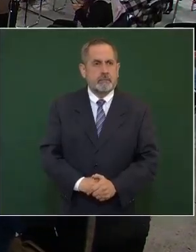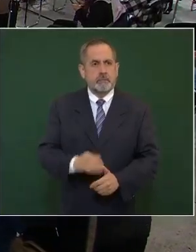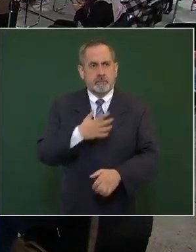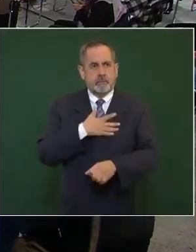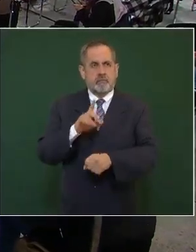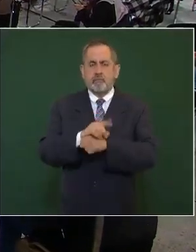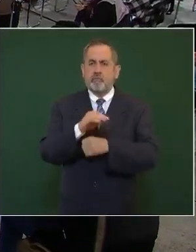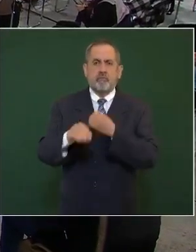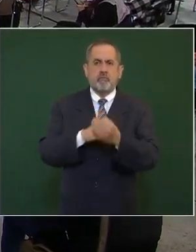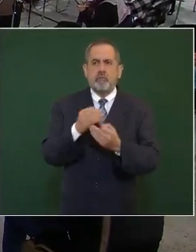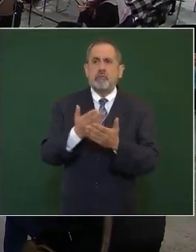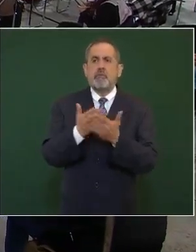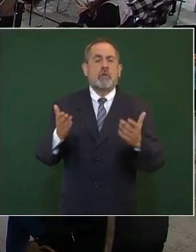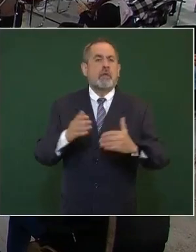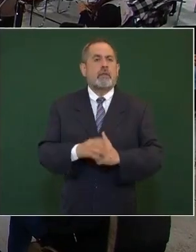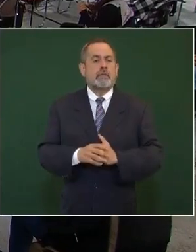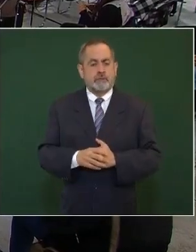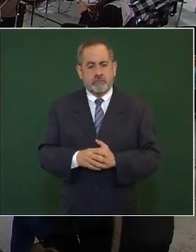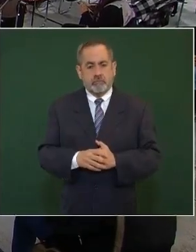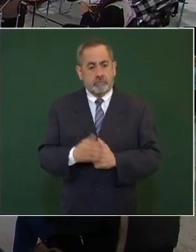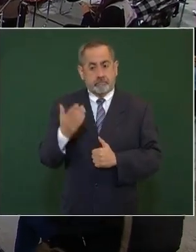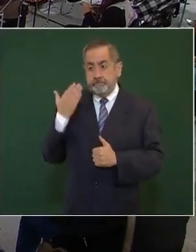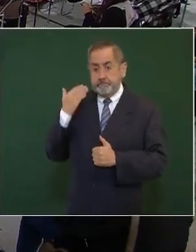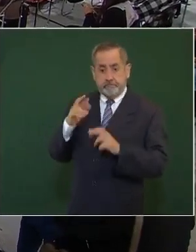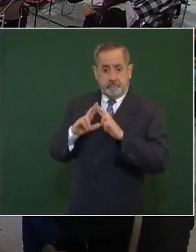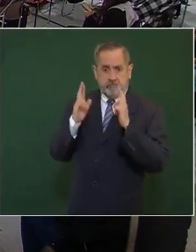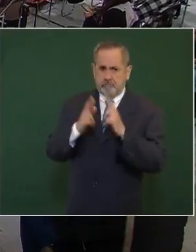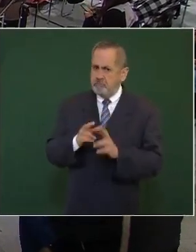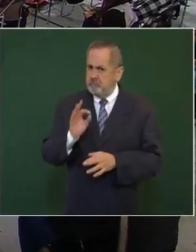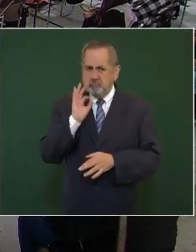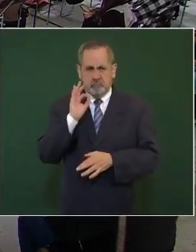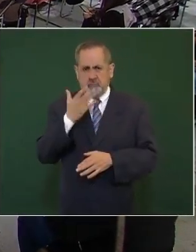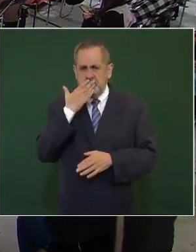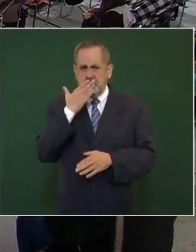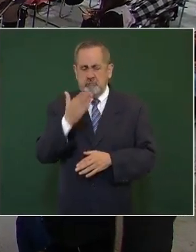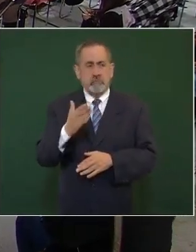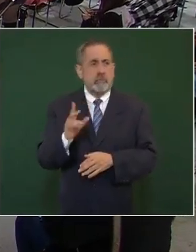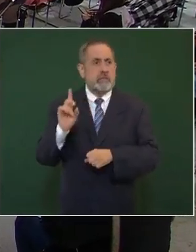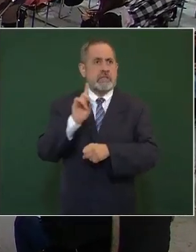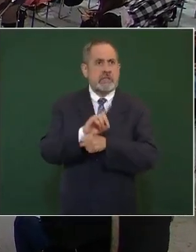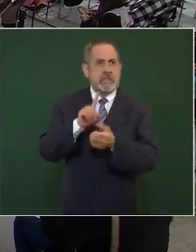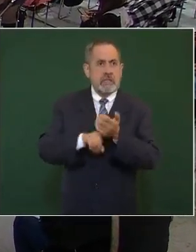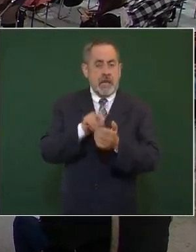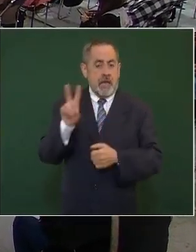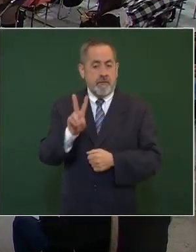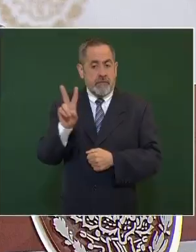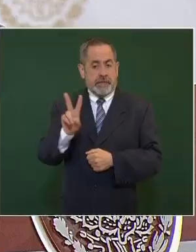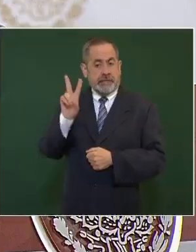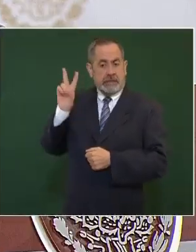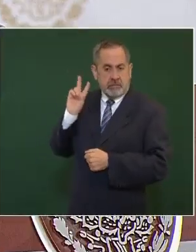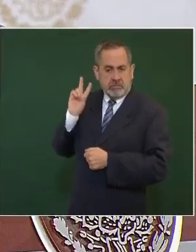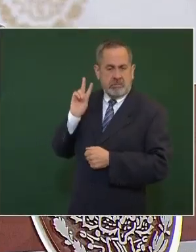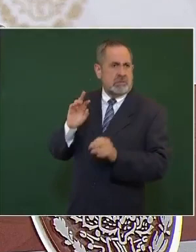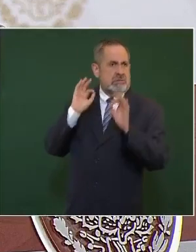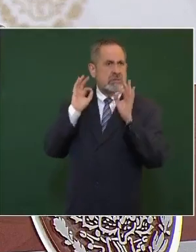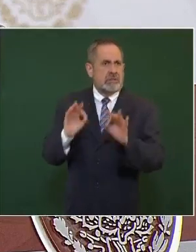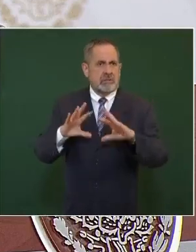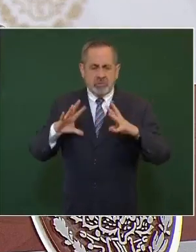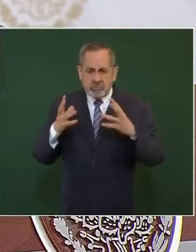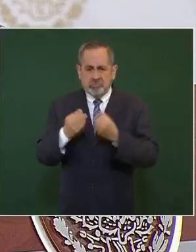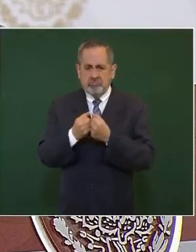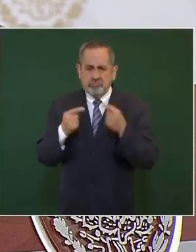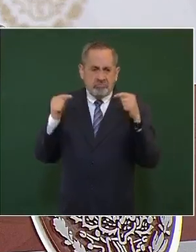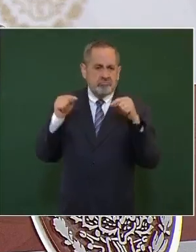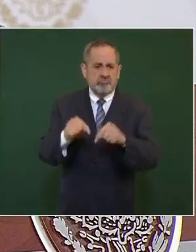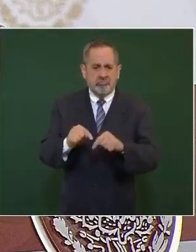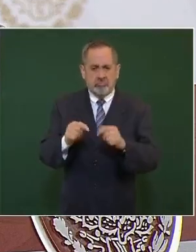Buenos días a todas, a todos. Fue una reunión muy buena, esta ocurrió el viernes pasado y estuvimos